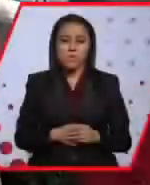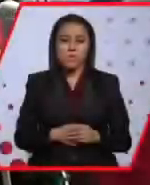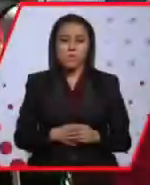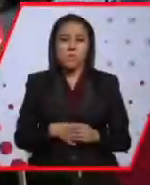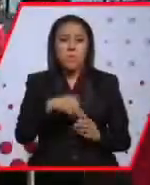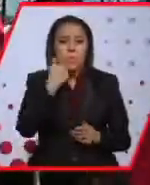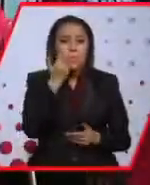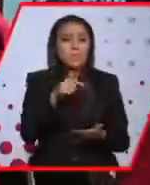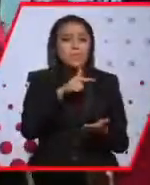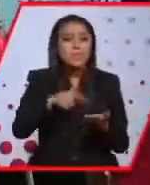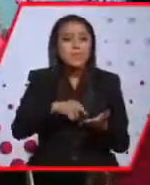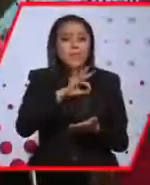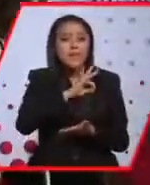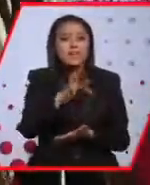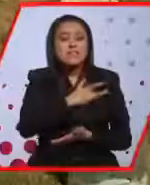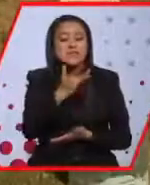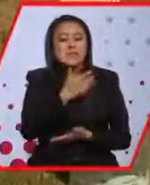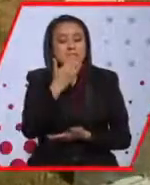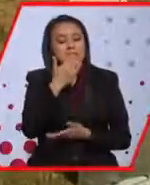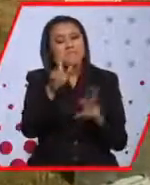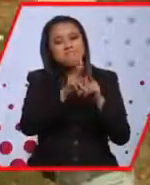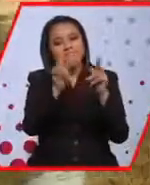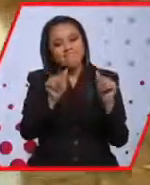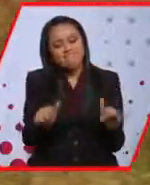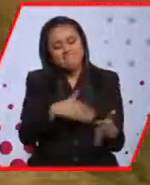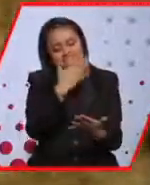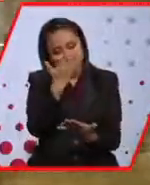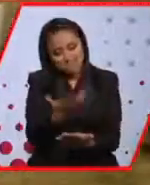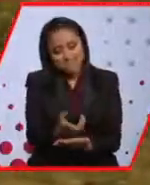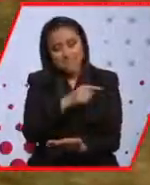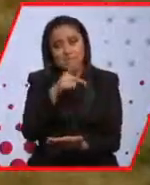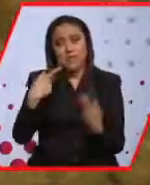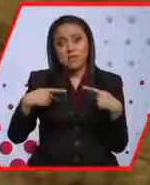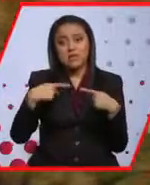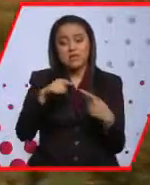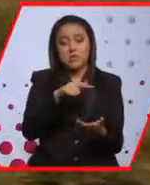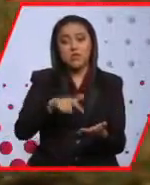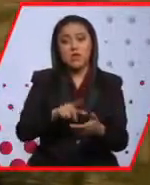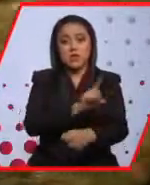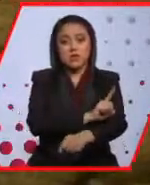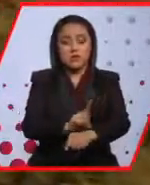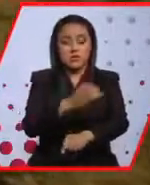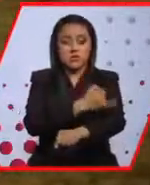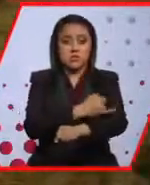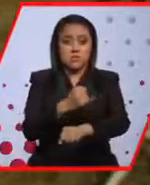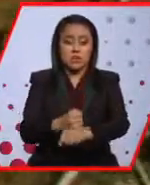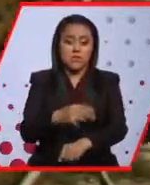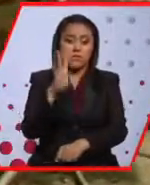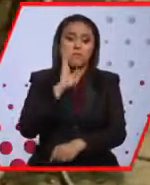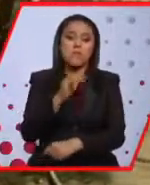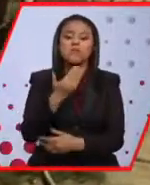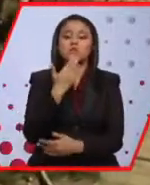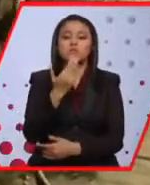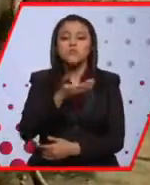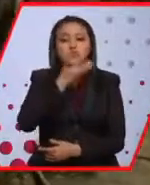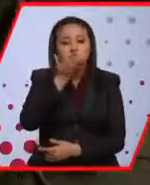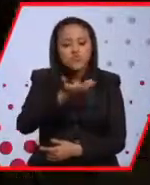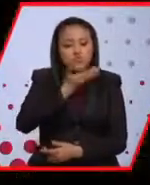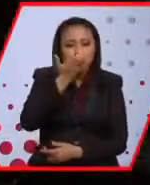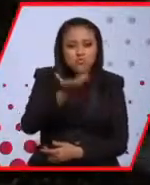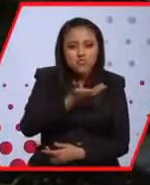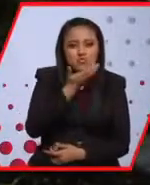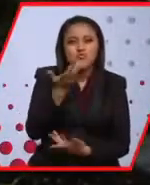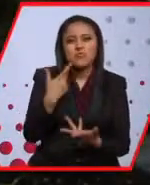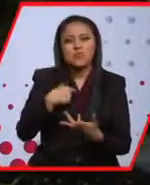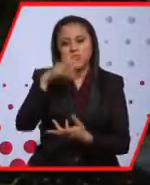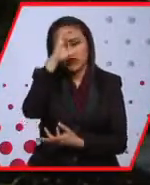lucharon por un sitio para descansar en paz. Son pobladores de Culhuacán en la delegación Iztapalapa, un pueblo de usos y costumbres. Gestionamos desde